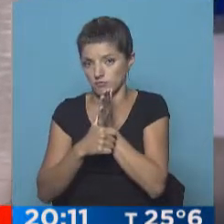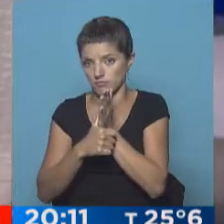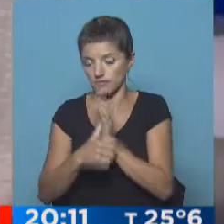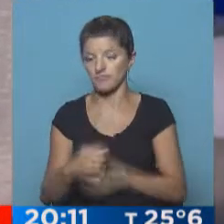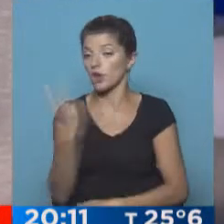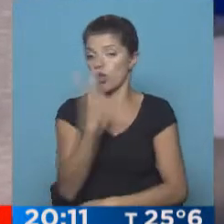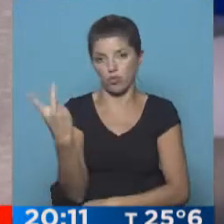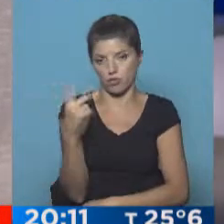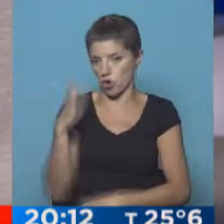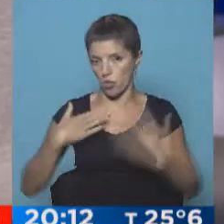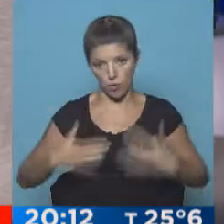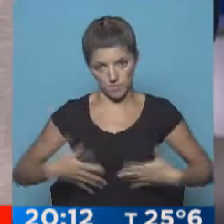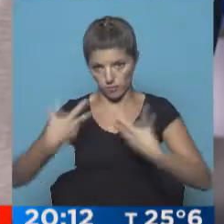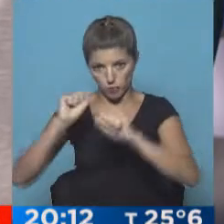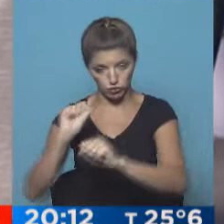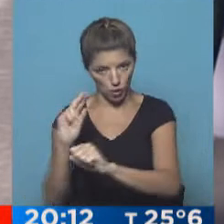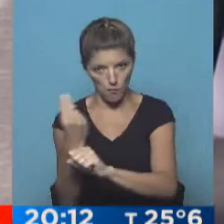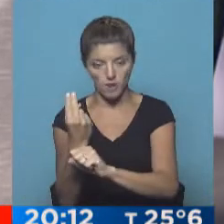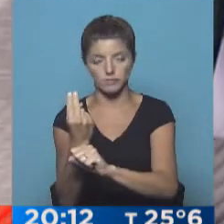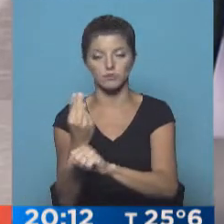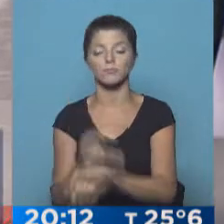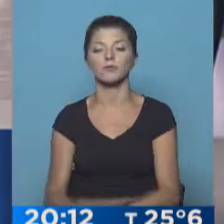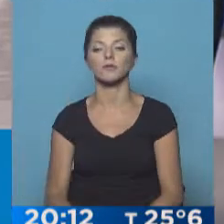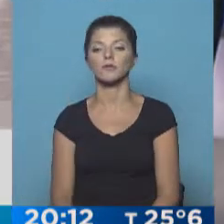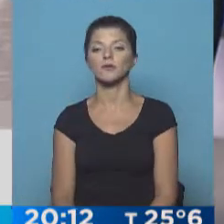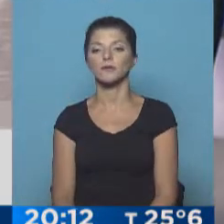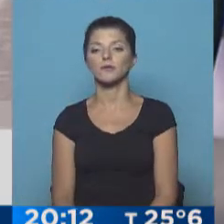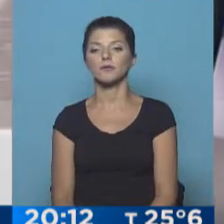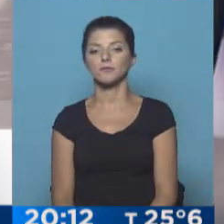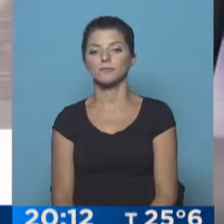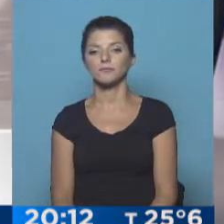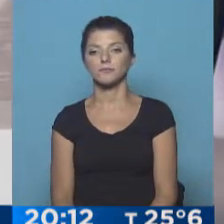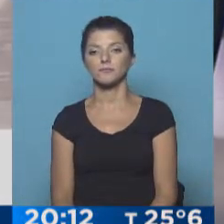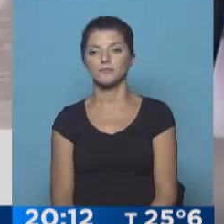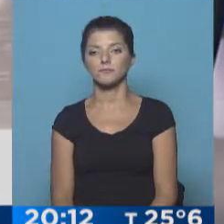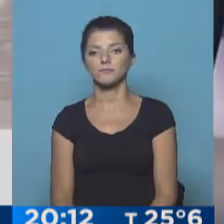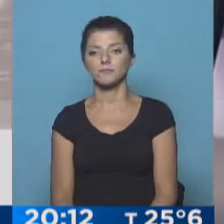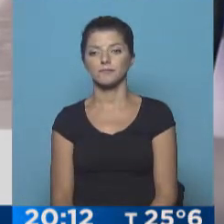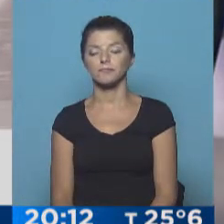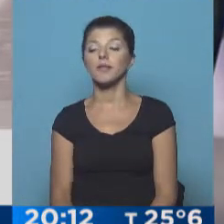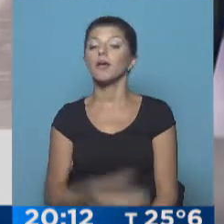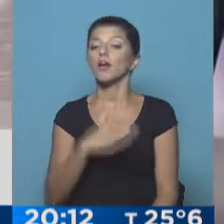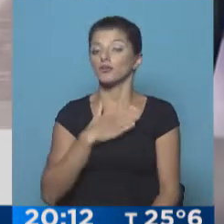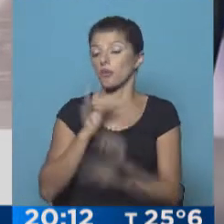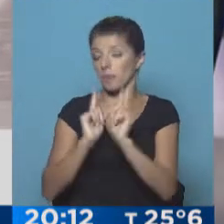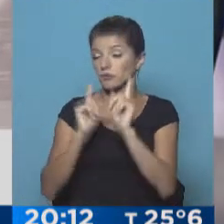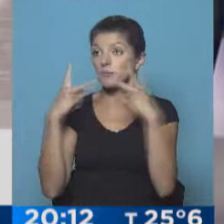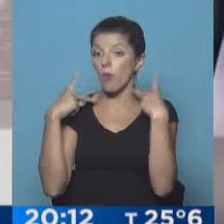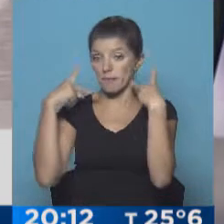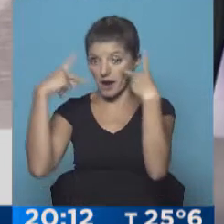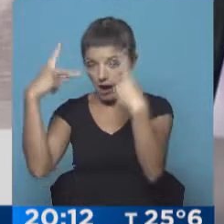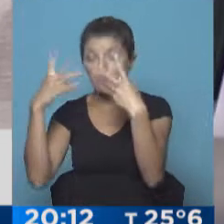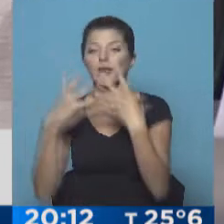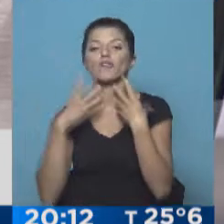de los cuerpos de estas chicas. Y bueno, hemos viajado dentro de ese marco de cooperación